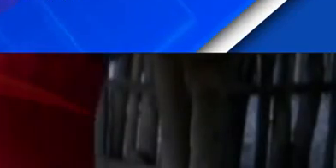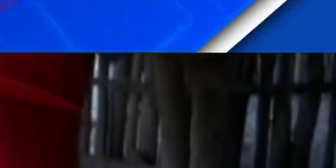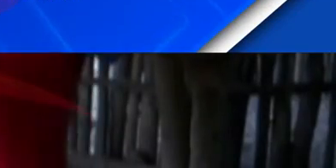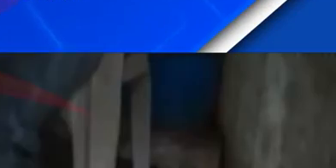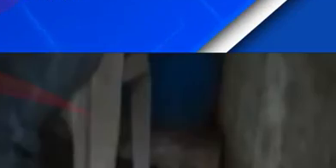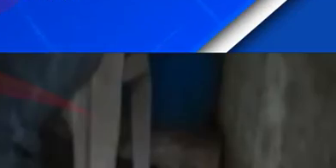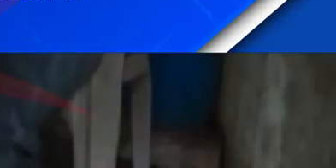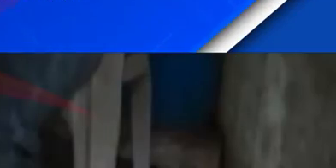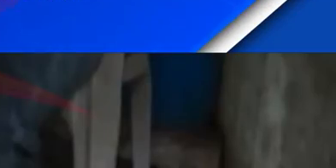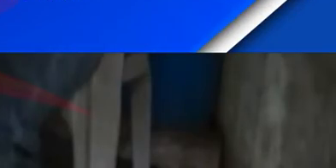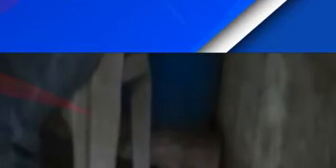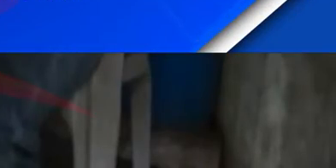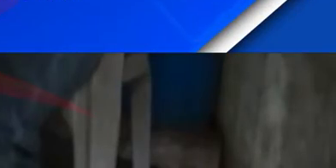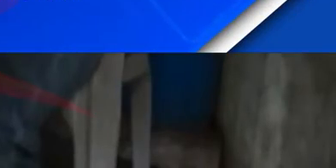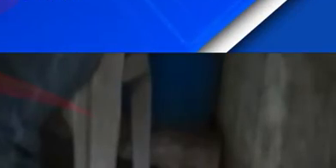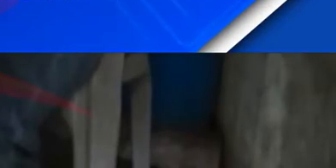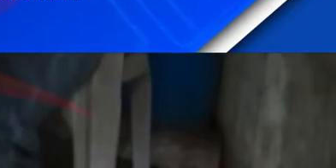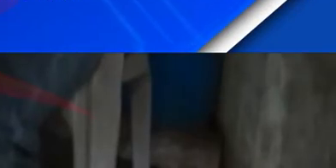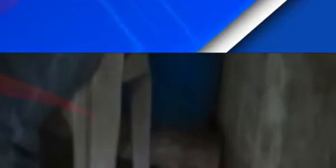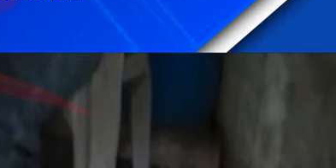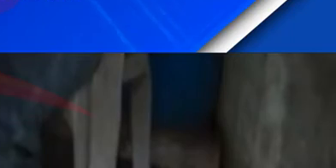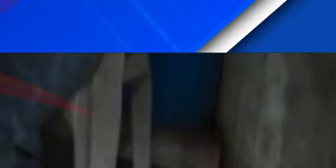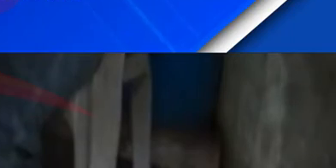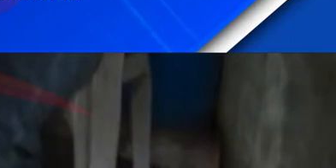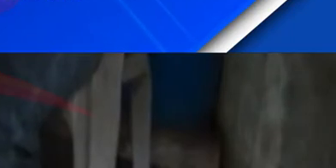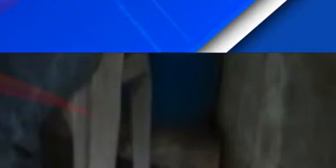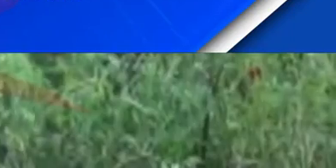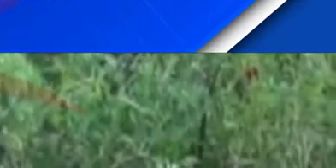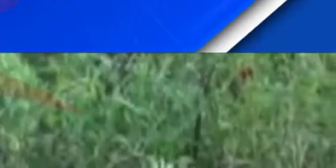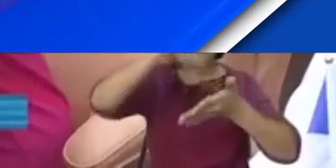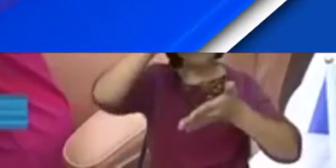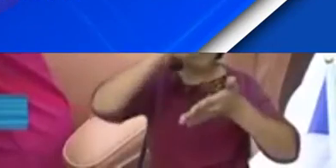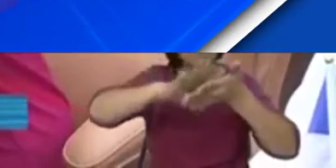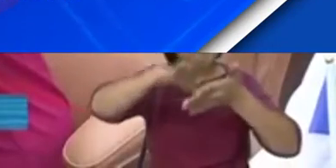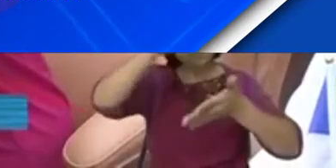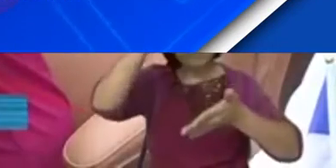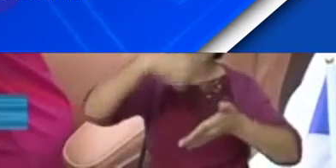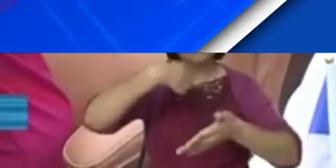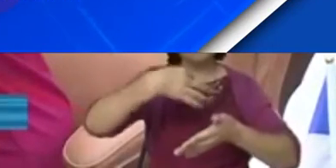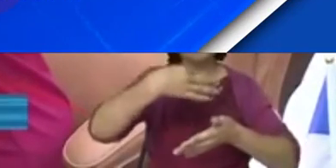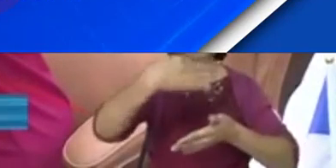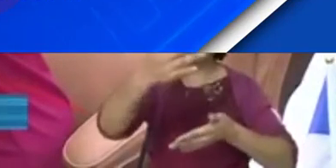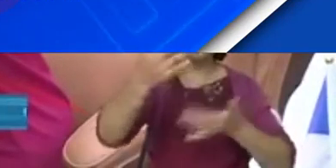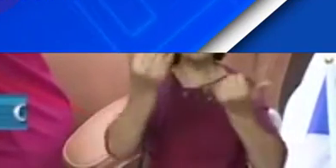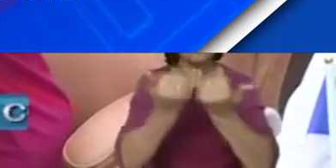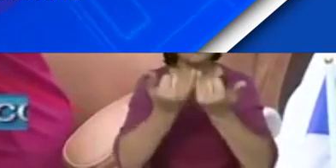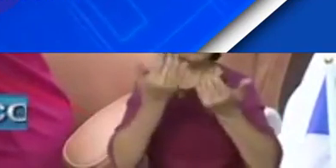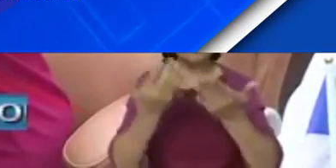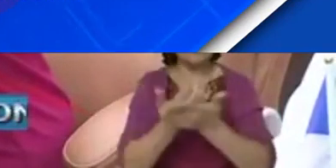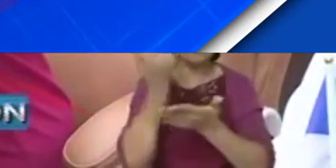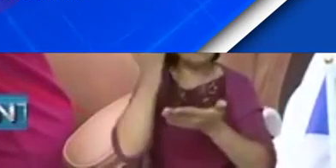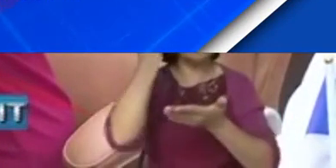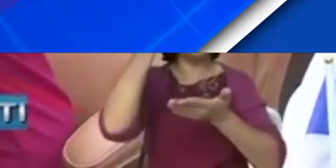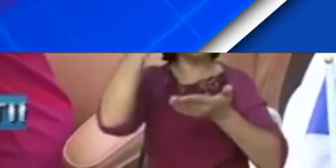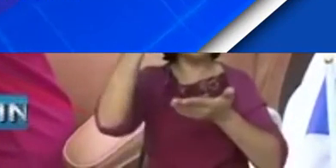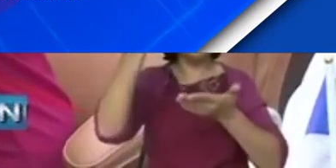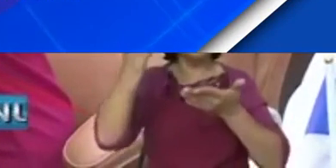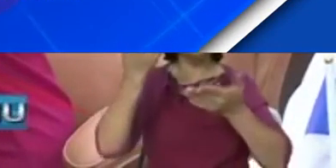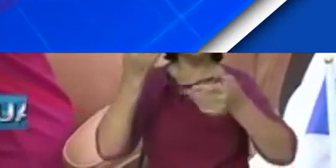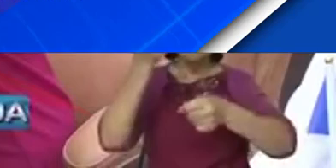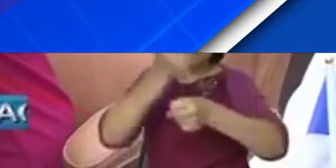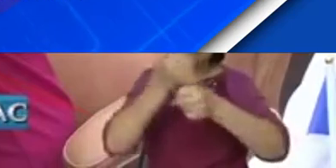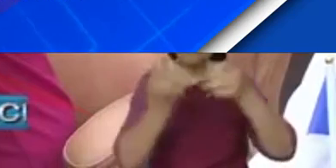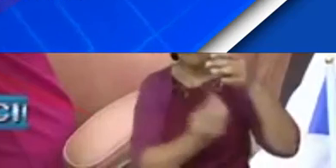empoderándonos y somos sujetas de aprendizaje y emprendimiento, innovaciones,